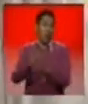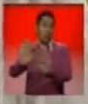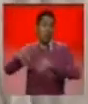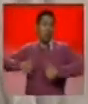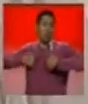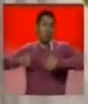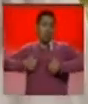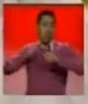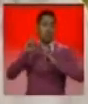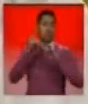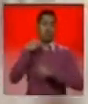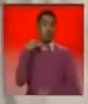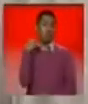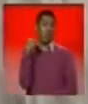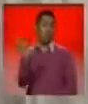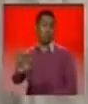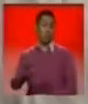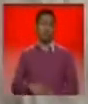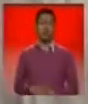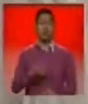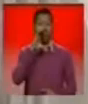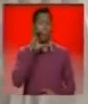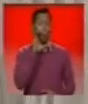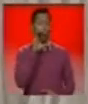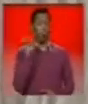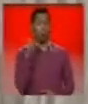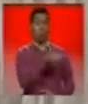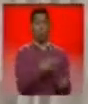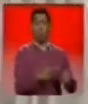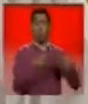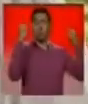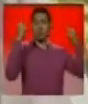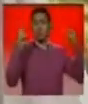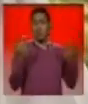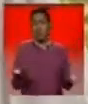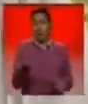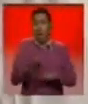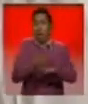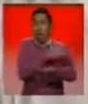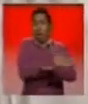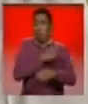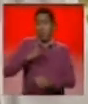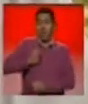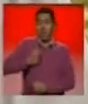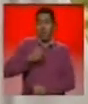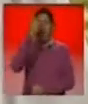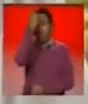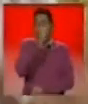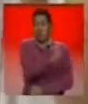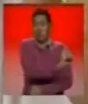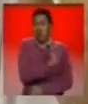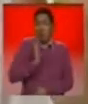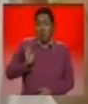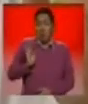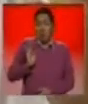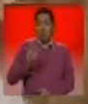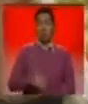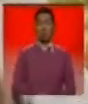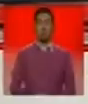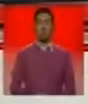Y Paco Moncayo, que ha sido la parte de la partidocracia. Pues, o sea, antes los militares eran los que decidían la democracia y quién era presidente.